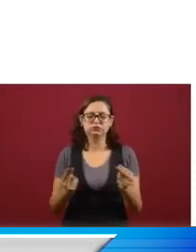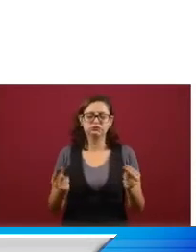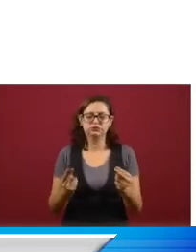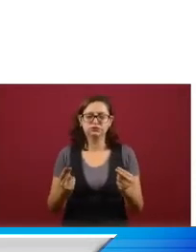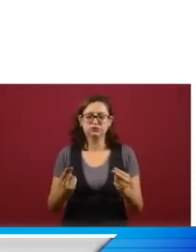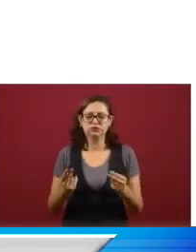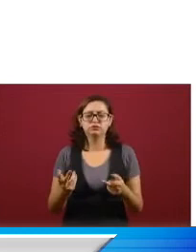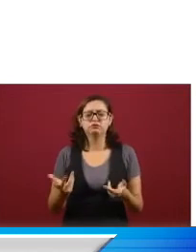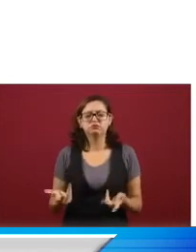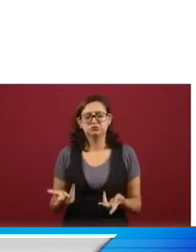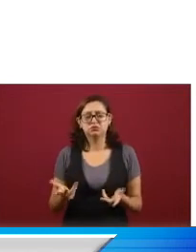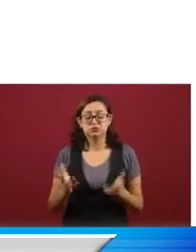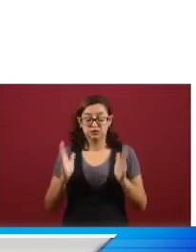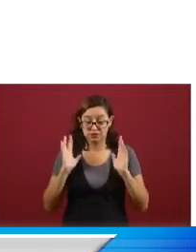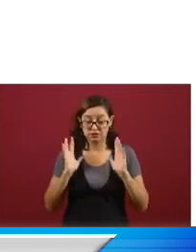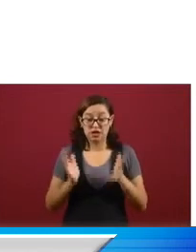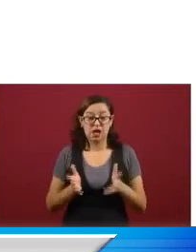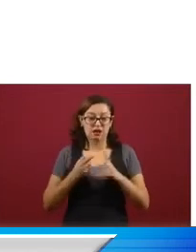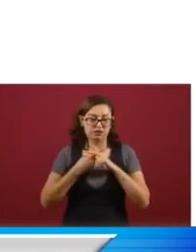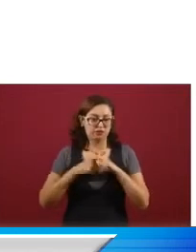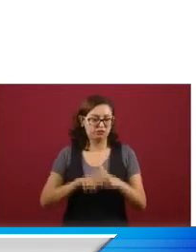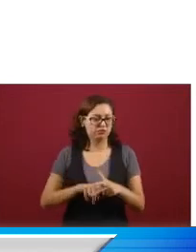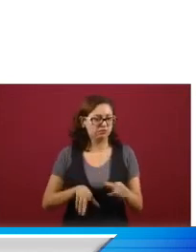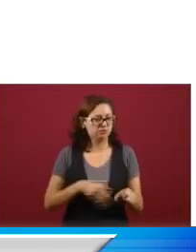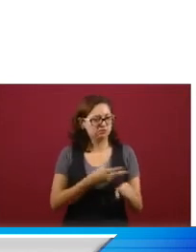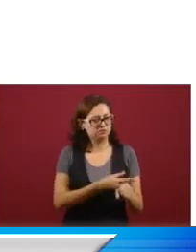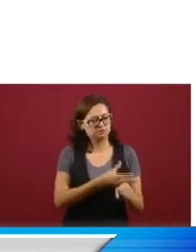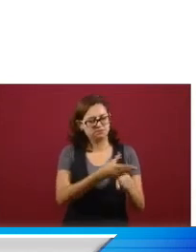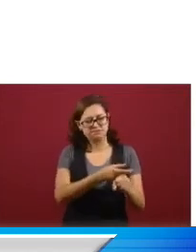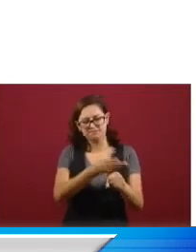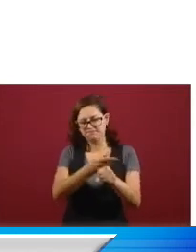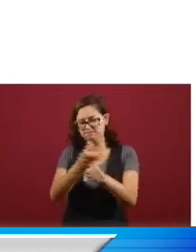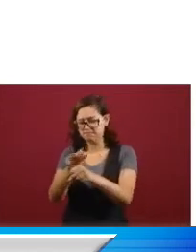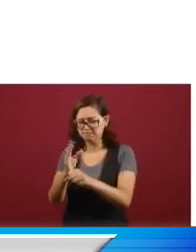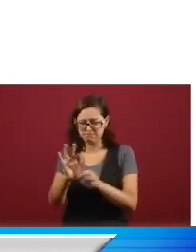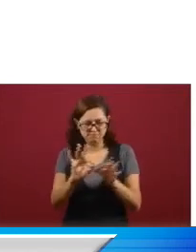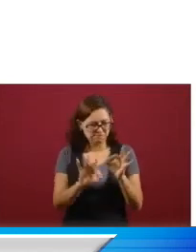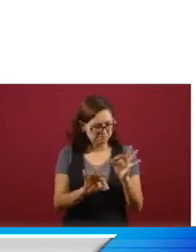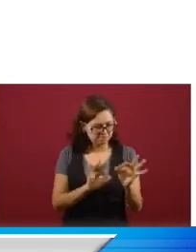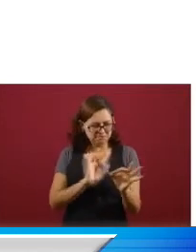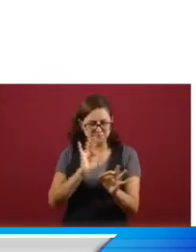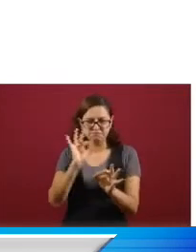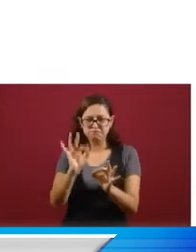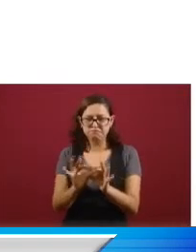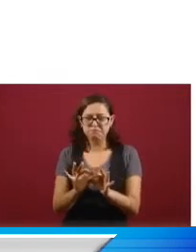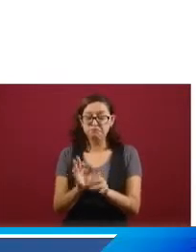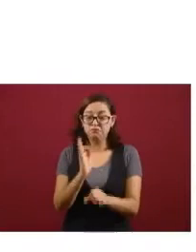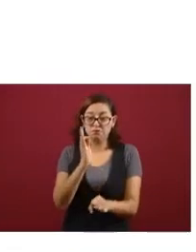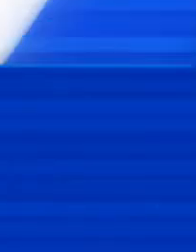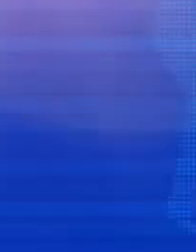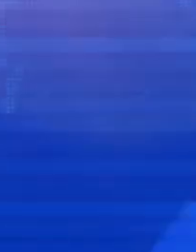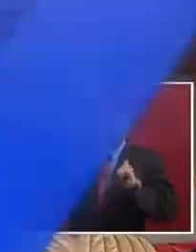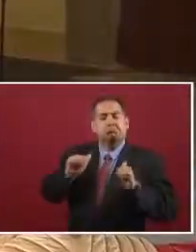gobiernos postrevolucionarios hace más de 40 años. Su modernización permitirá que se aumente la producción eléctrica.